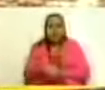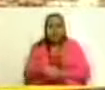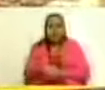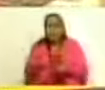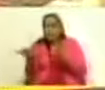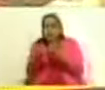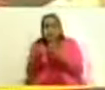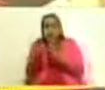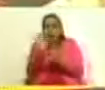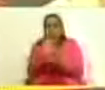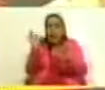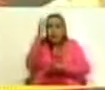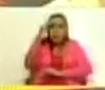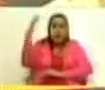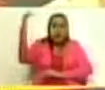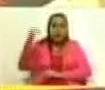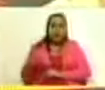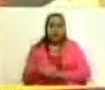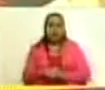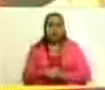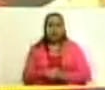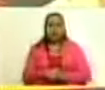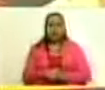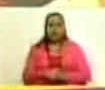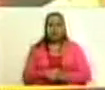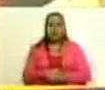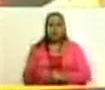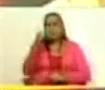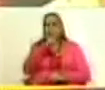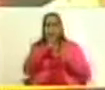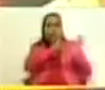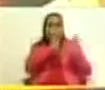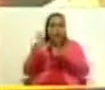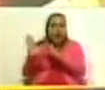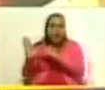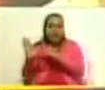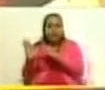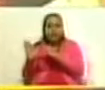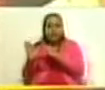ya sin sueños, sin organización de base.